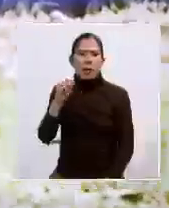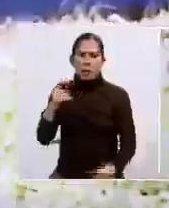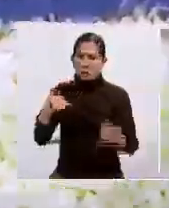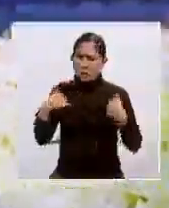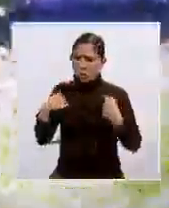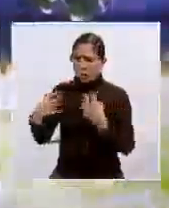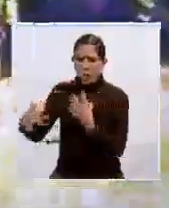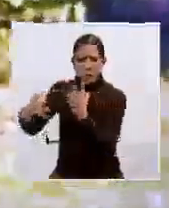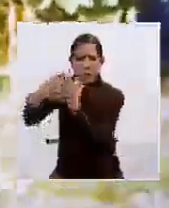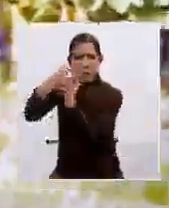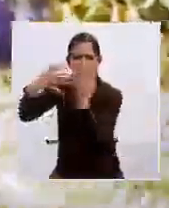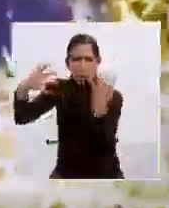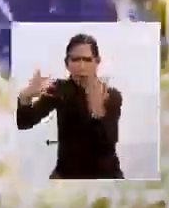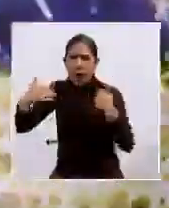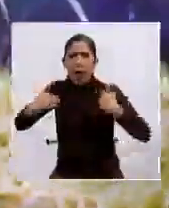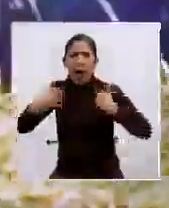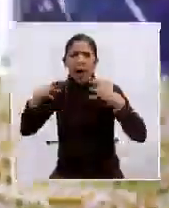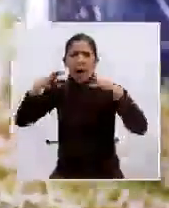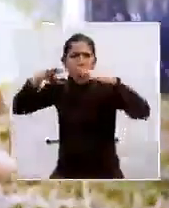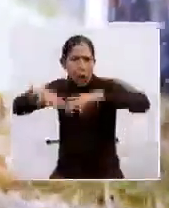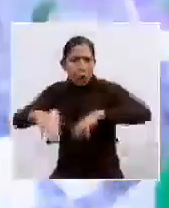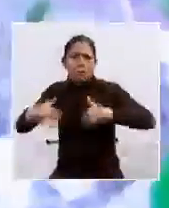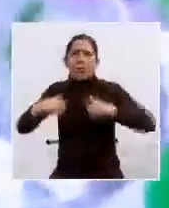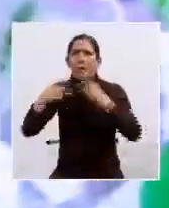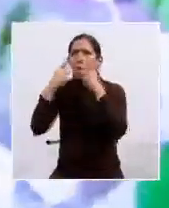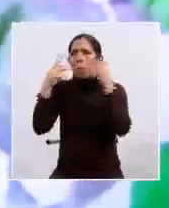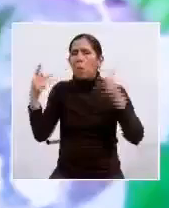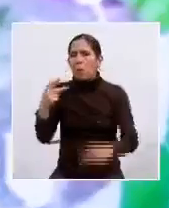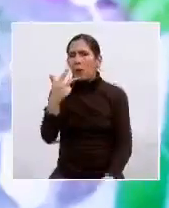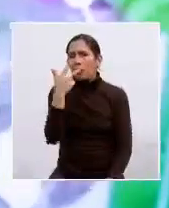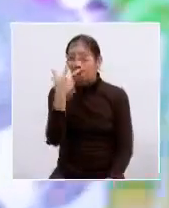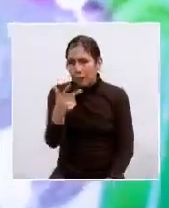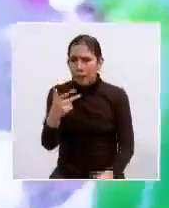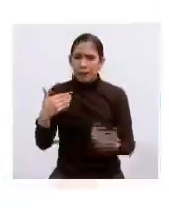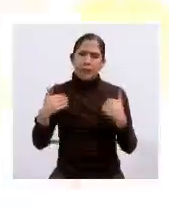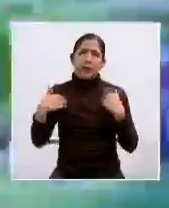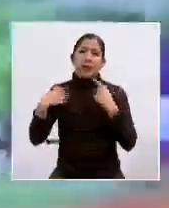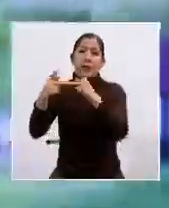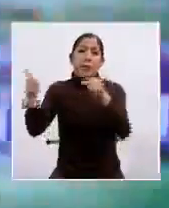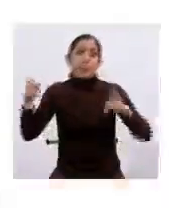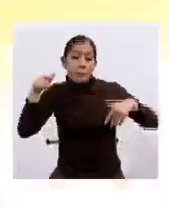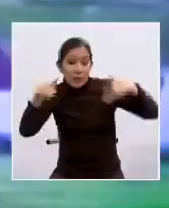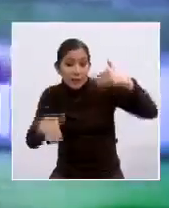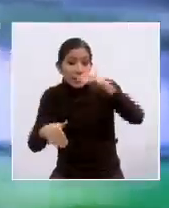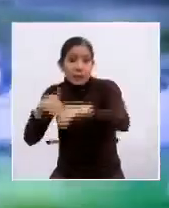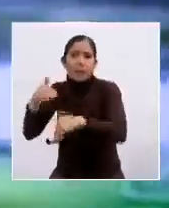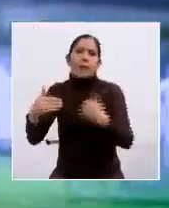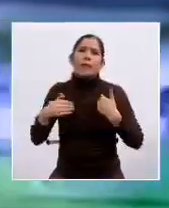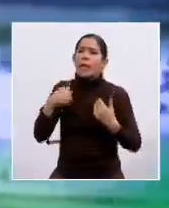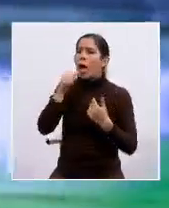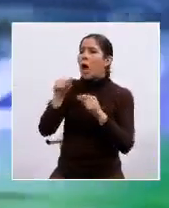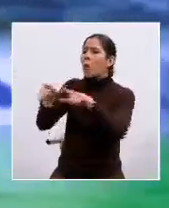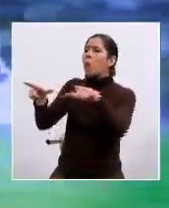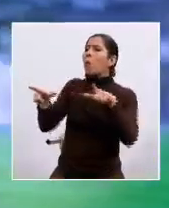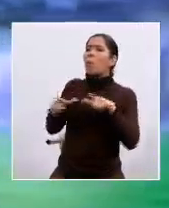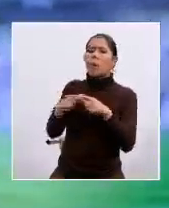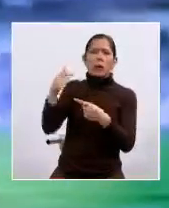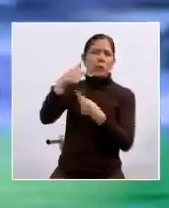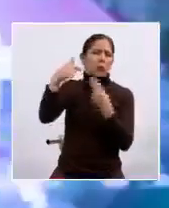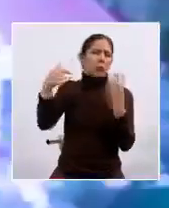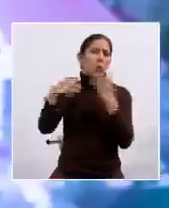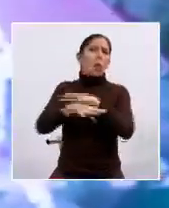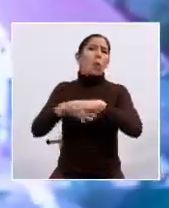animales salvajes, entre ellos tres pumas, además de piscinas, laguna y otras comodidades.